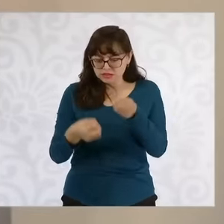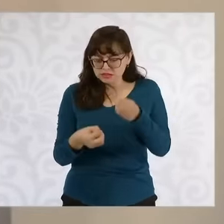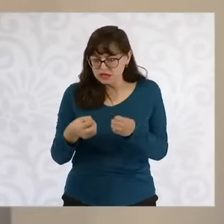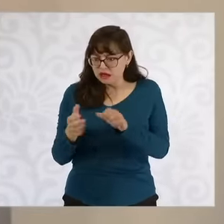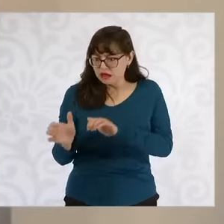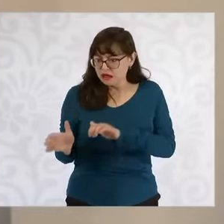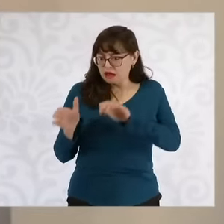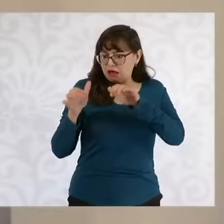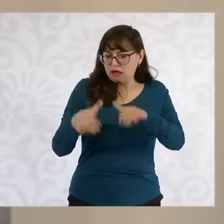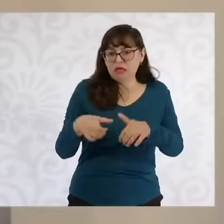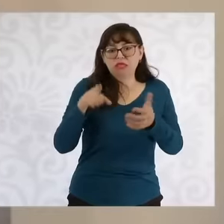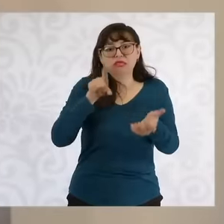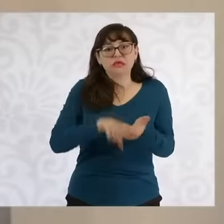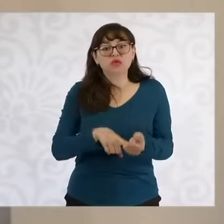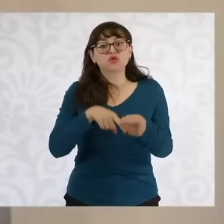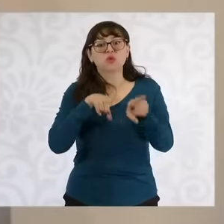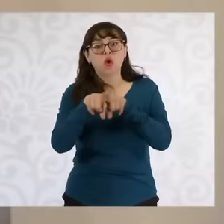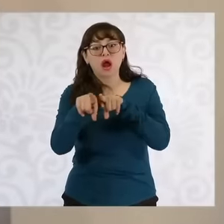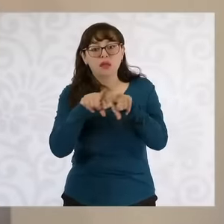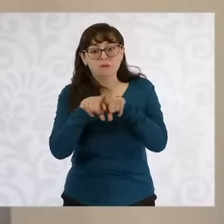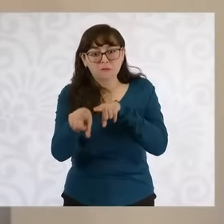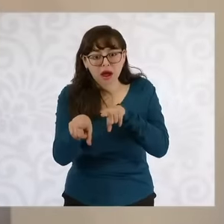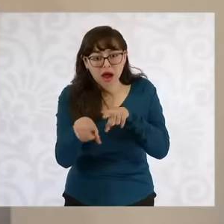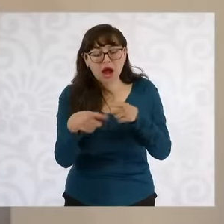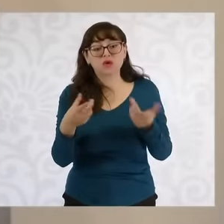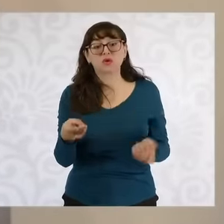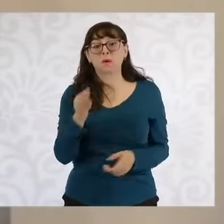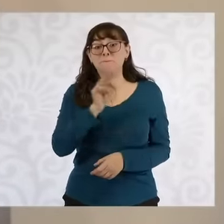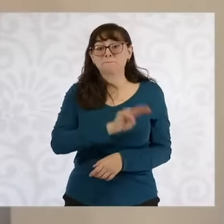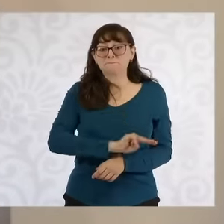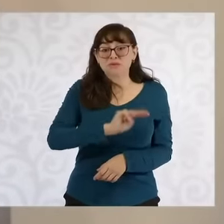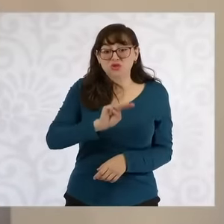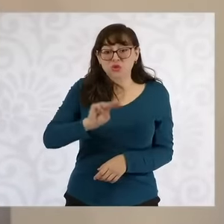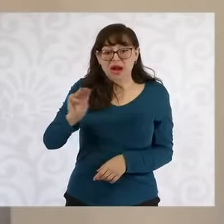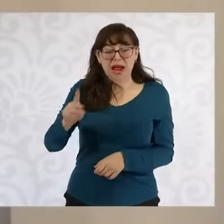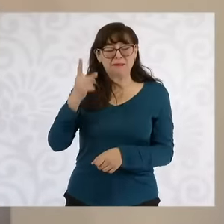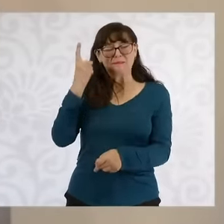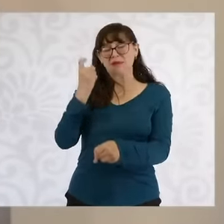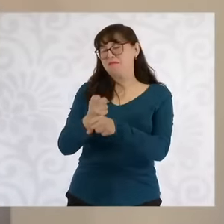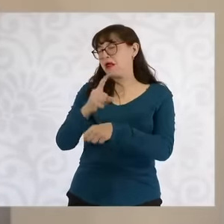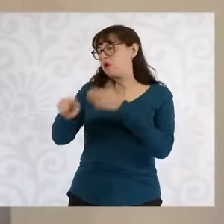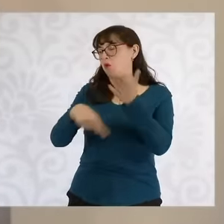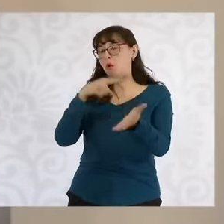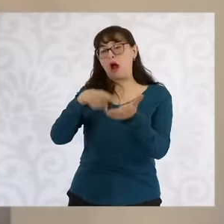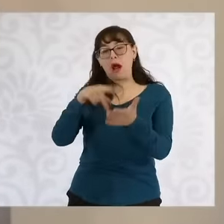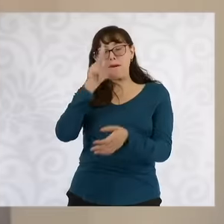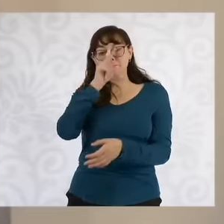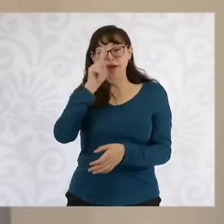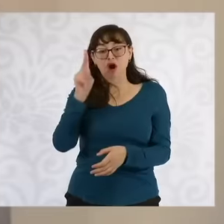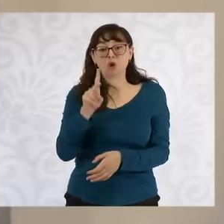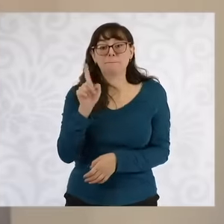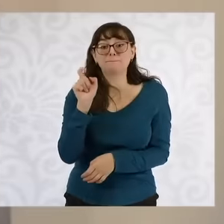hermanos que trabajan en los juzgados y tribunales. Michoacán está en primer lugar con 20